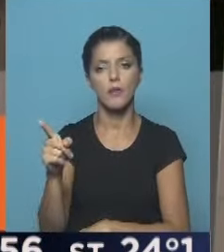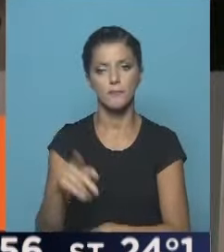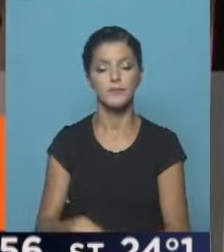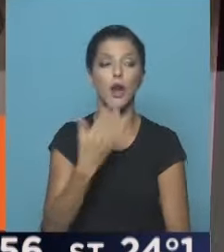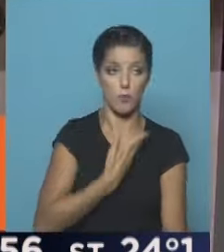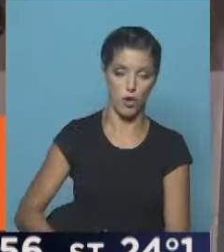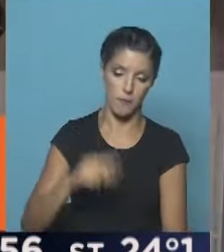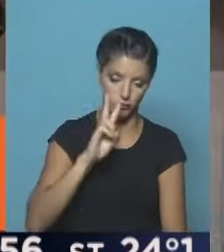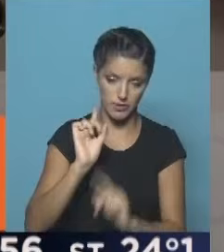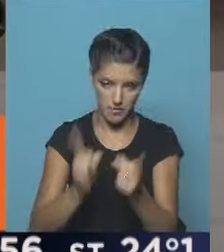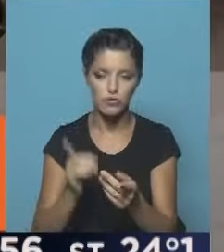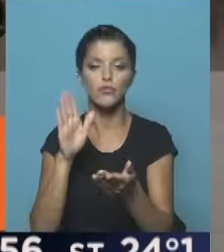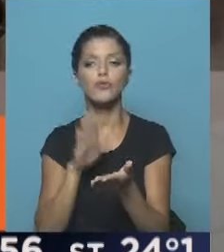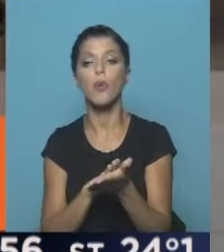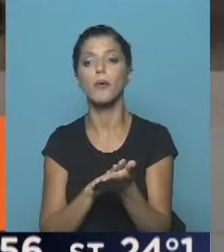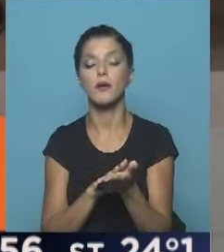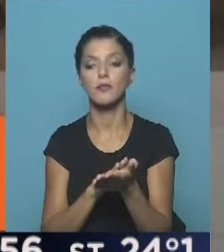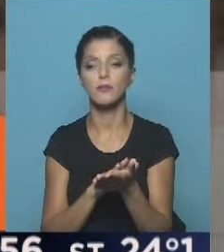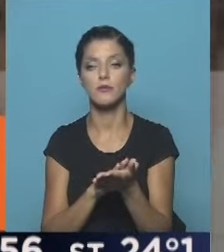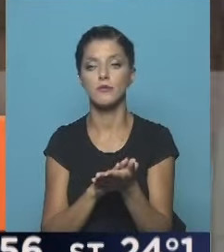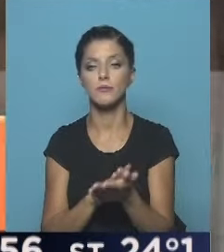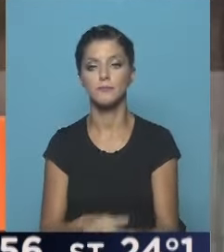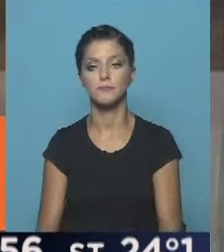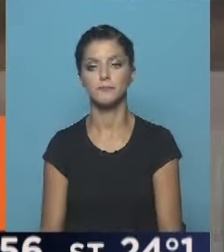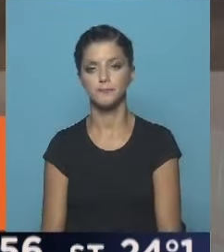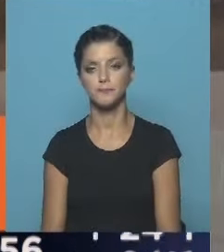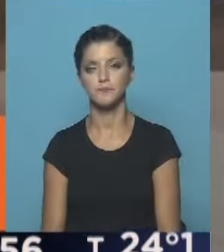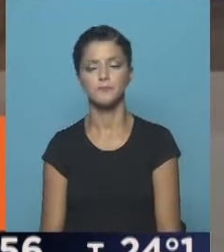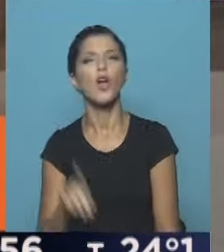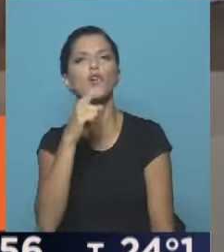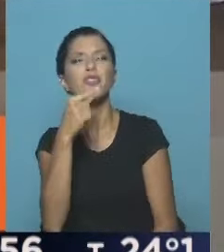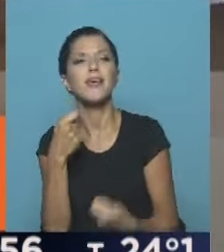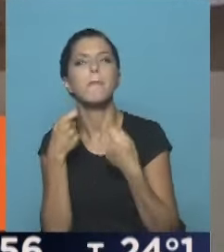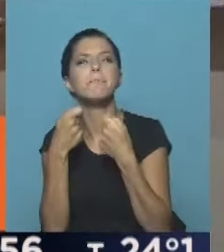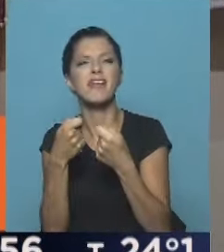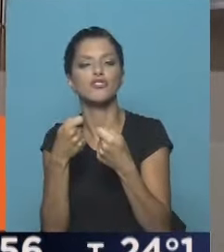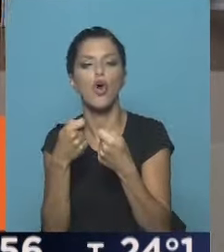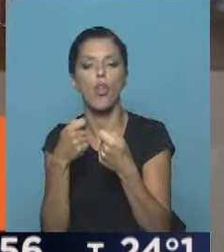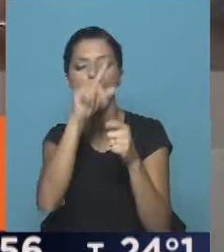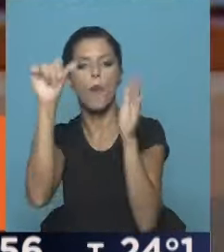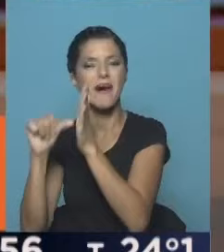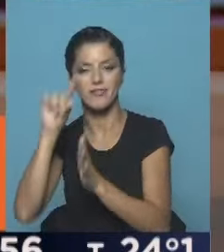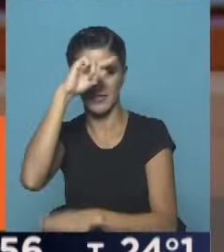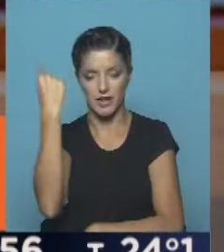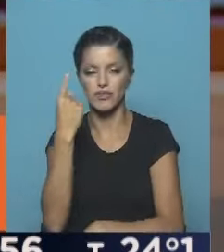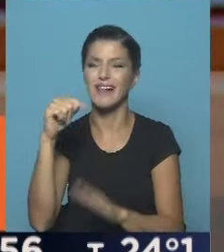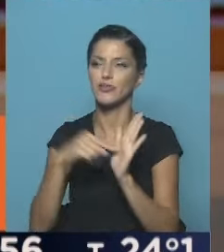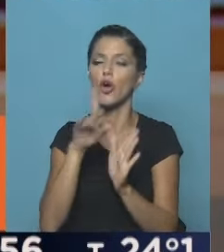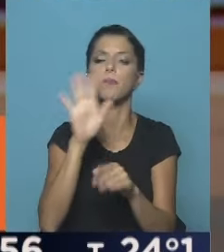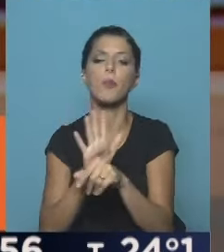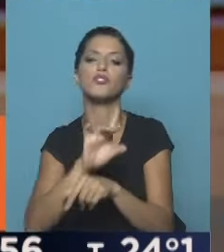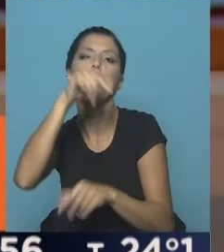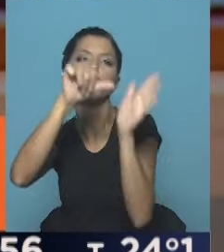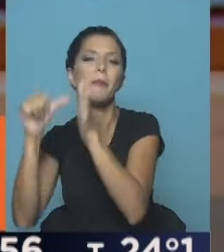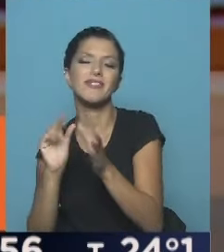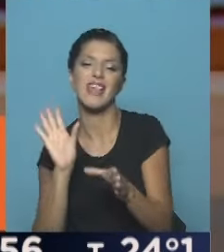hablan de lo que puede llegar a ser, digamos, No lo llaman la presión internacional, sino la intervención, digamos, desde afuera en